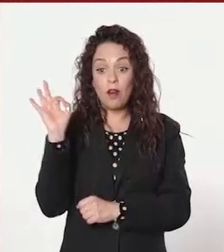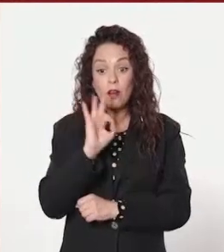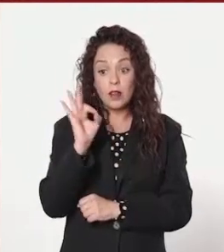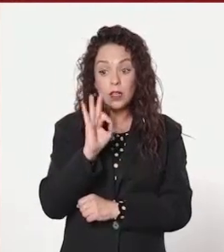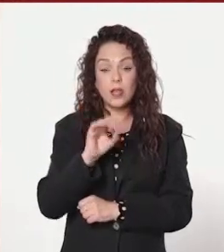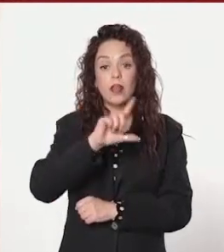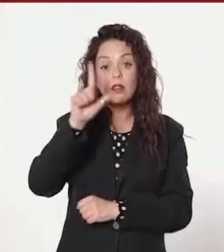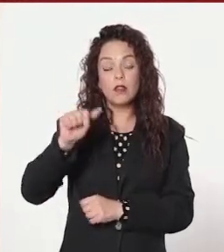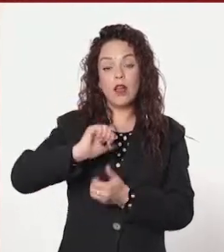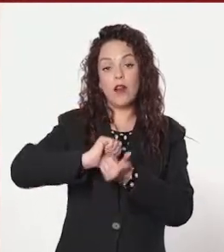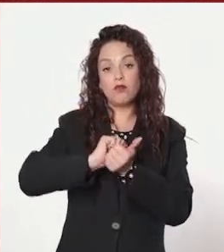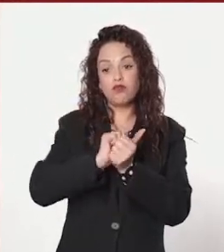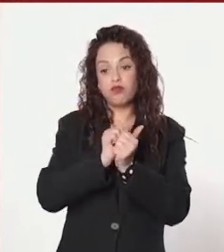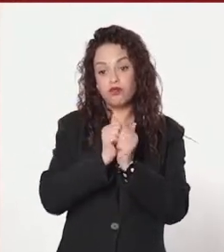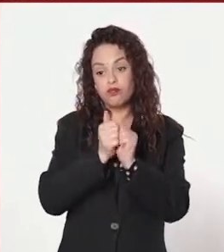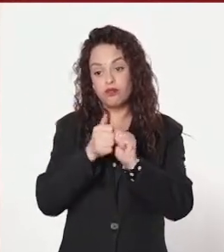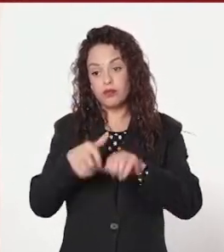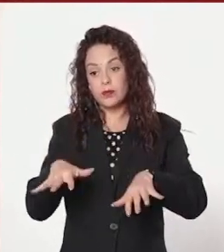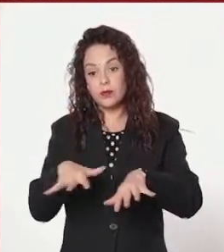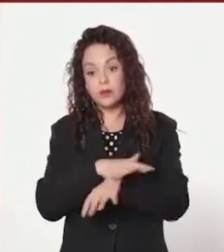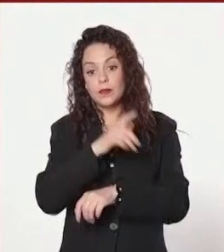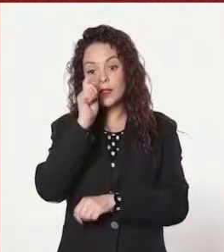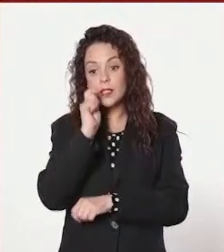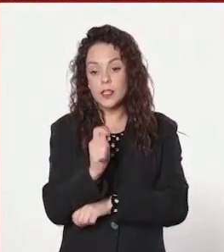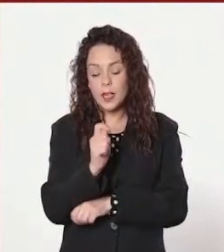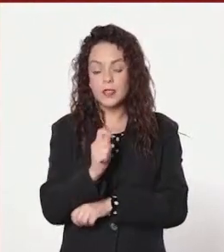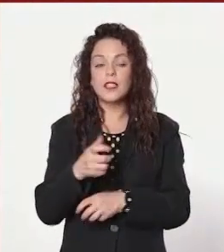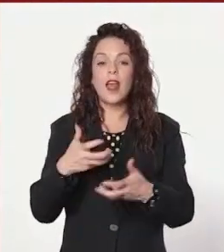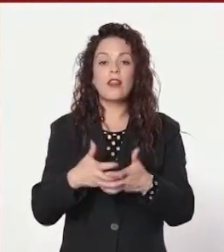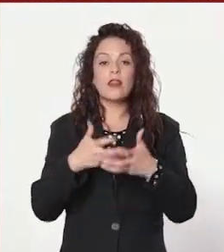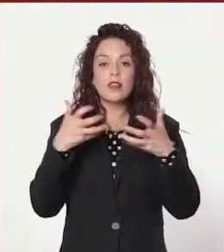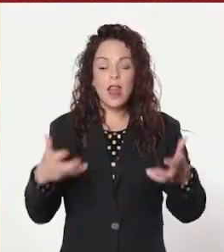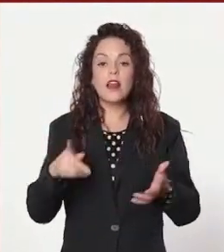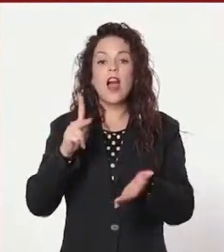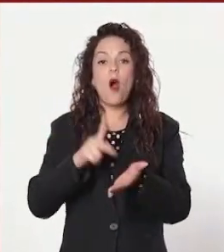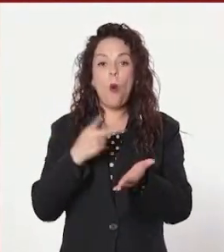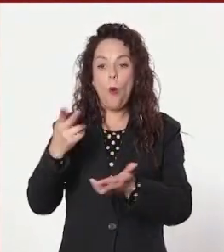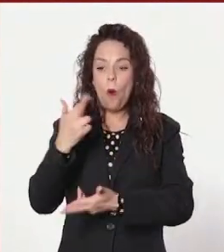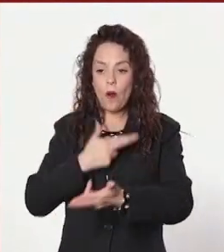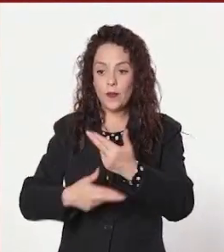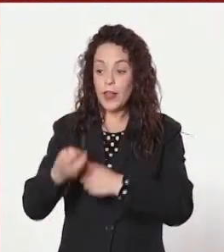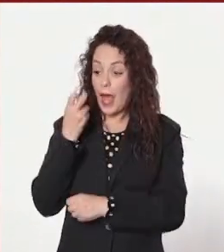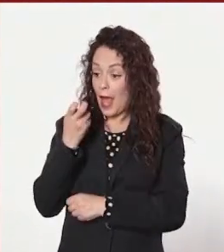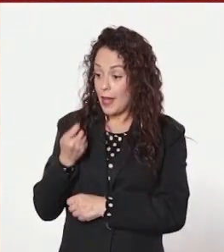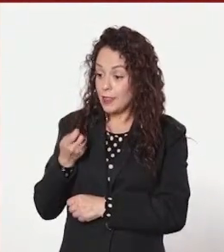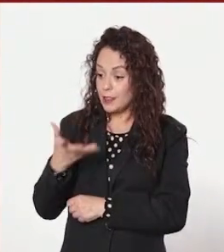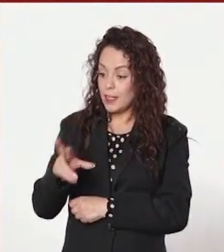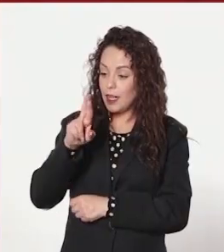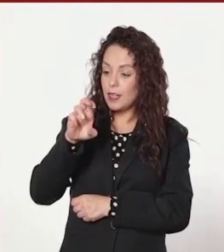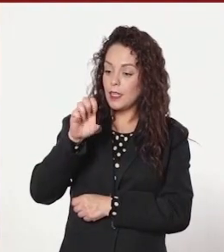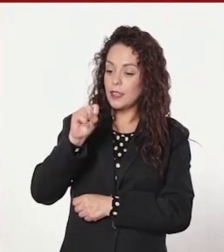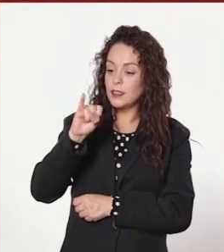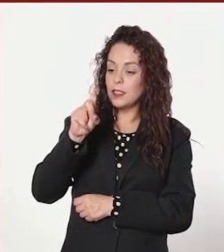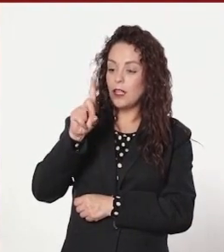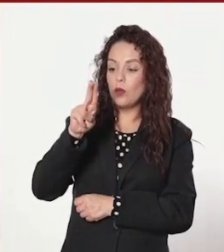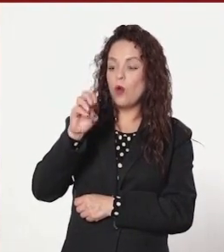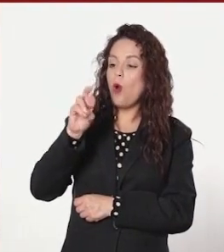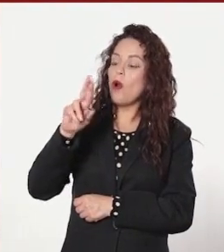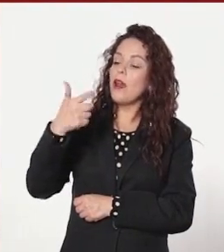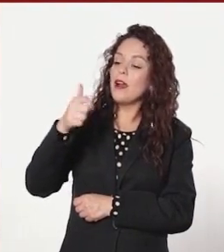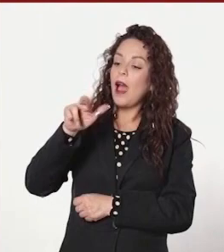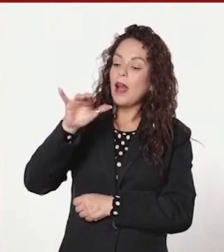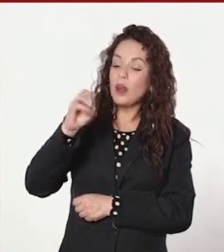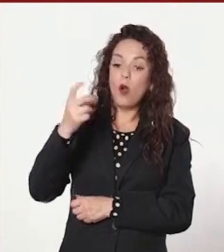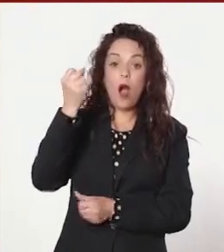a biodegradar y a convertirse en tierra otra vez. Eso es un residuo orgánico. Hay algunos que se integran a